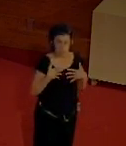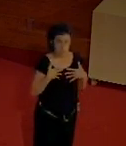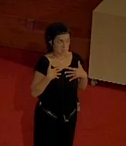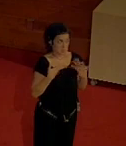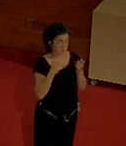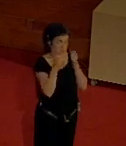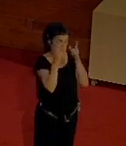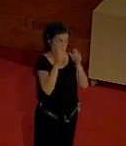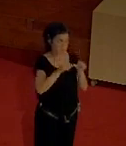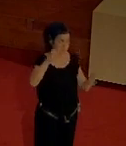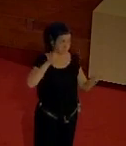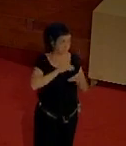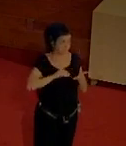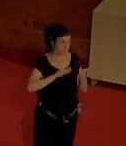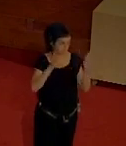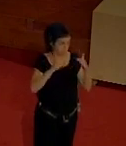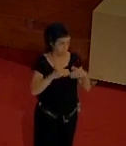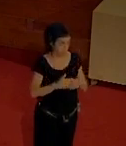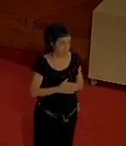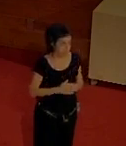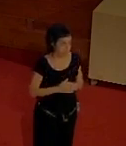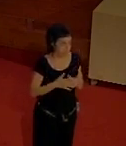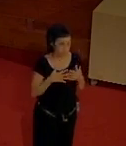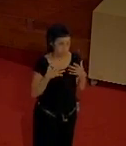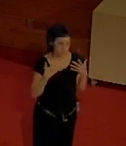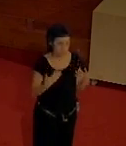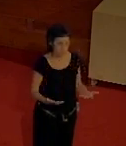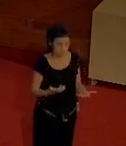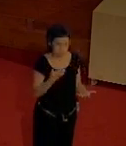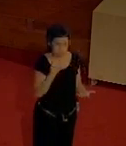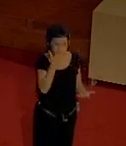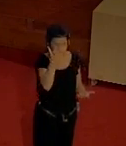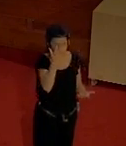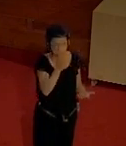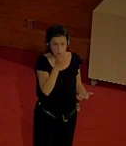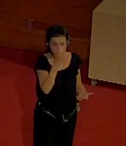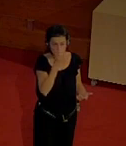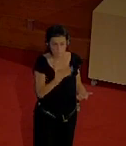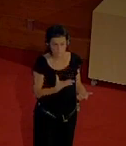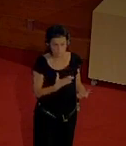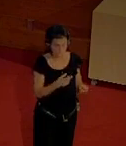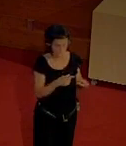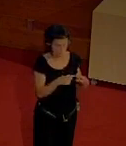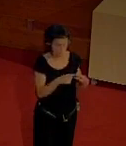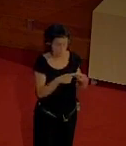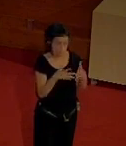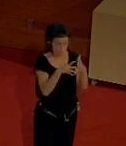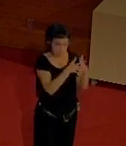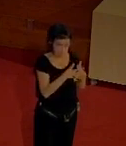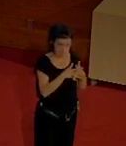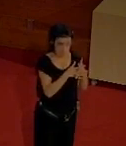escritas al menos ahora mismo si no recuerdo mal Estados Unidos tiene seis Astilleros con